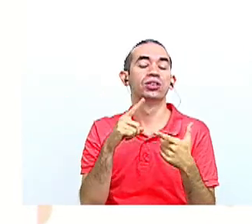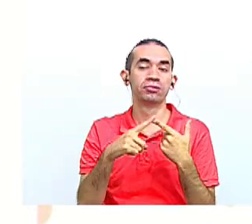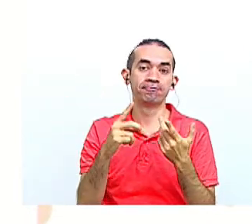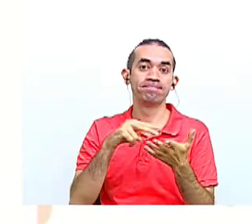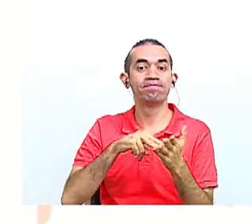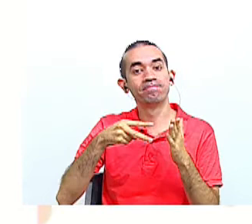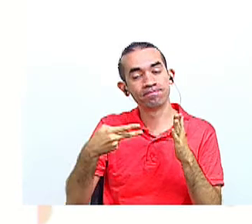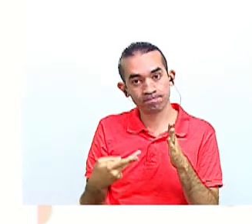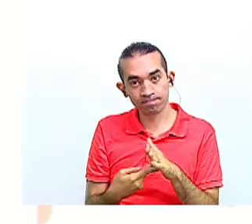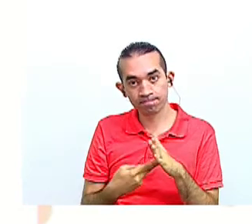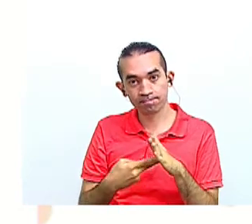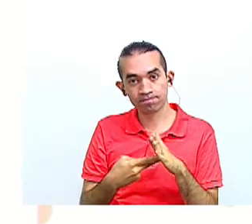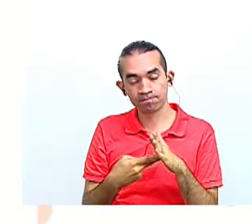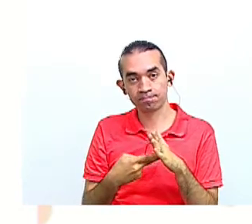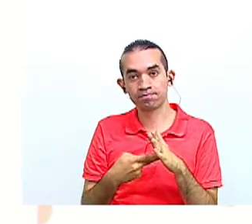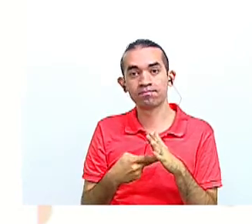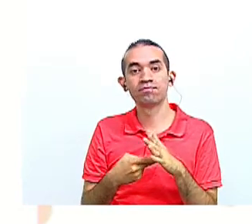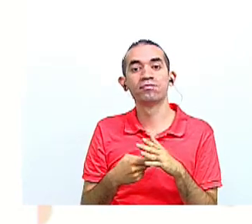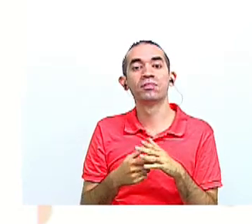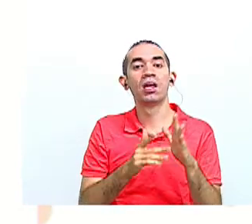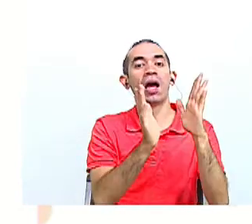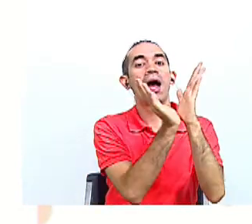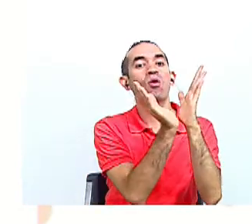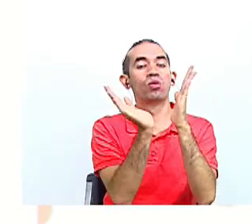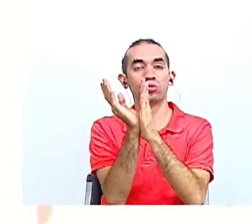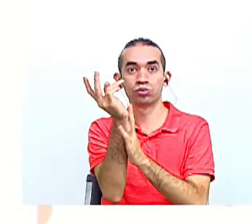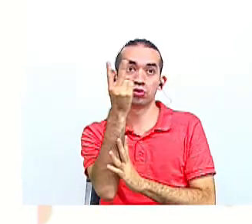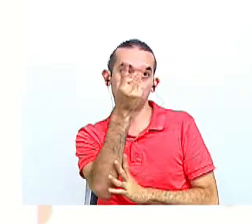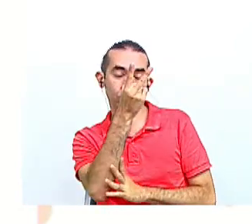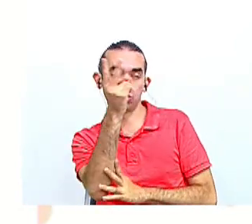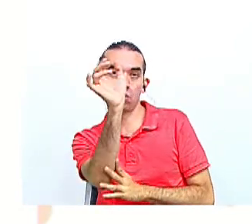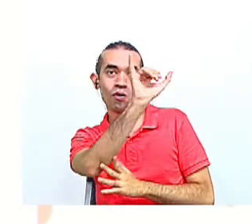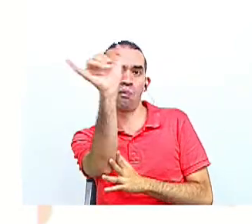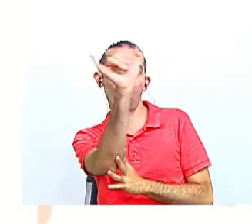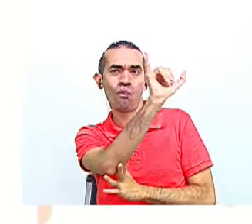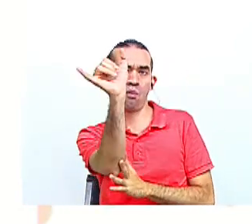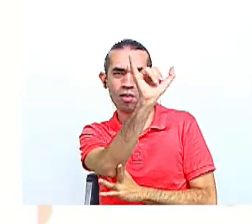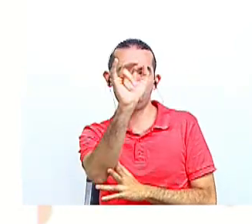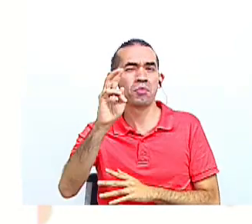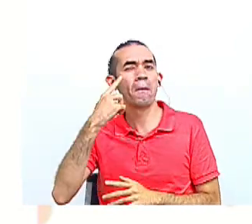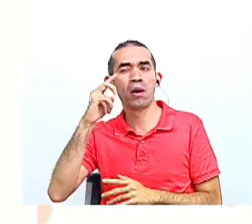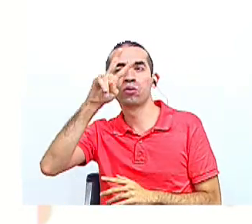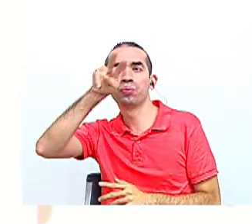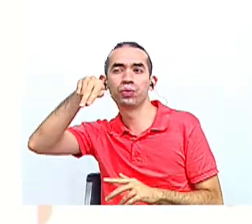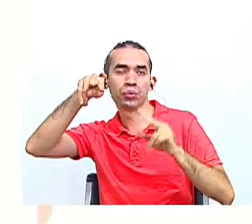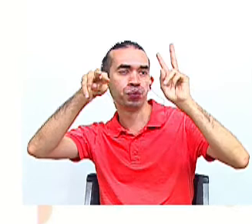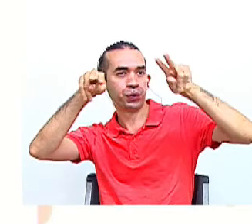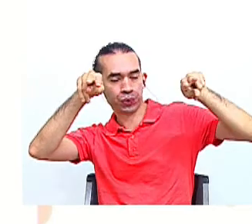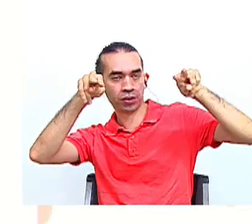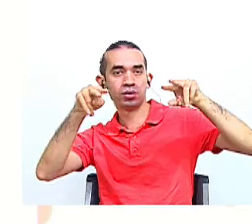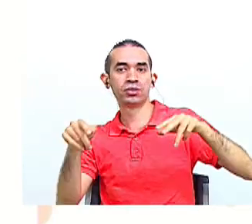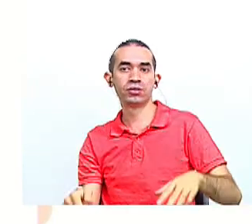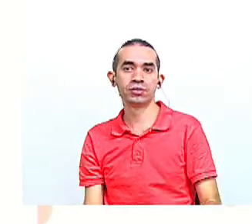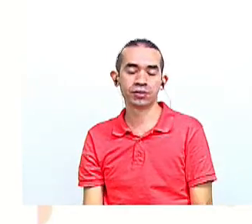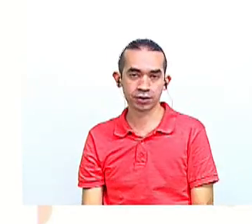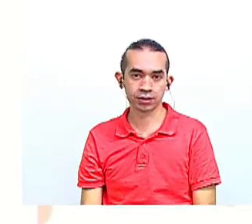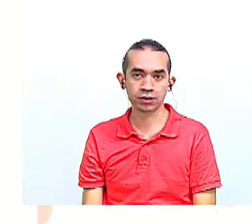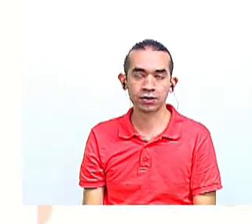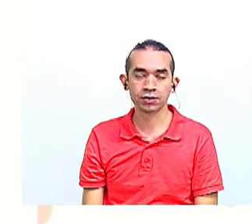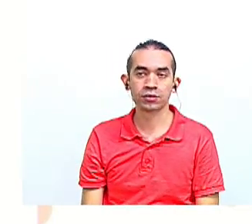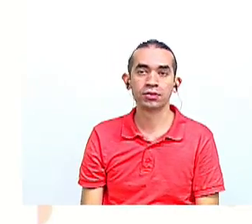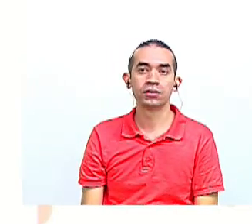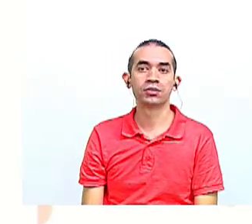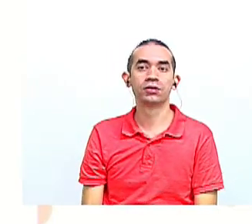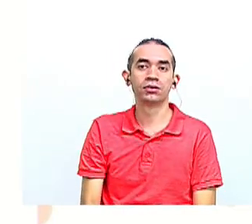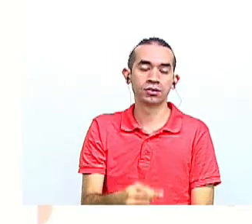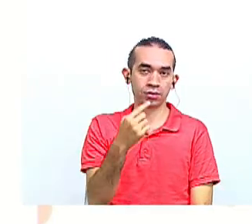decir que esos ángulos son congruentes. Ahora, si encontramos